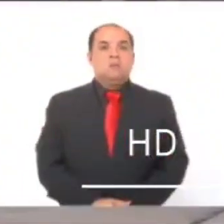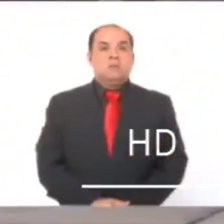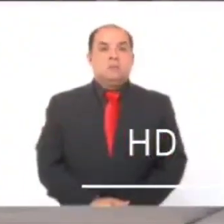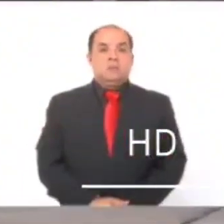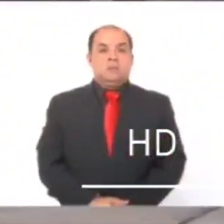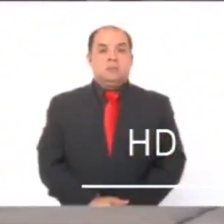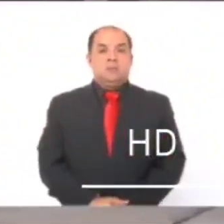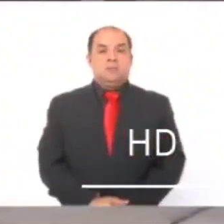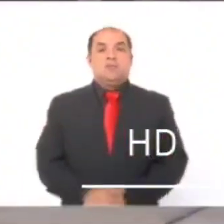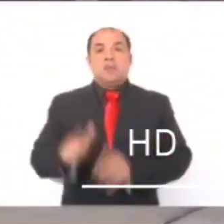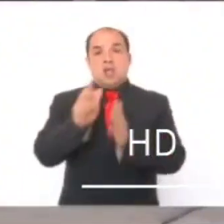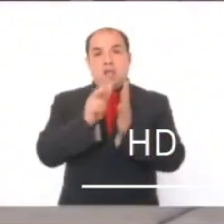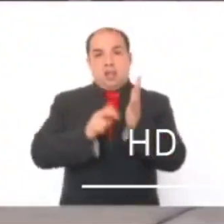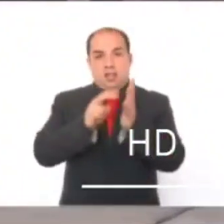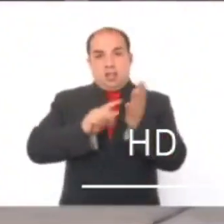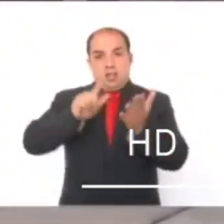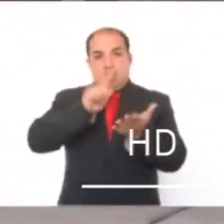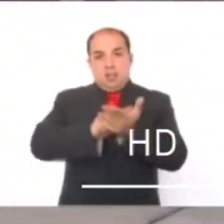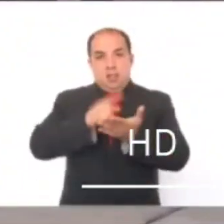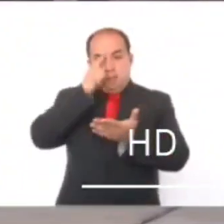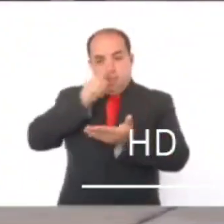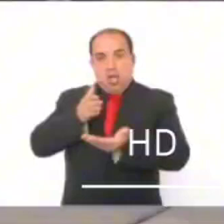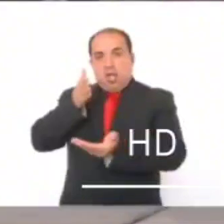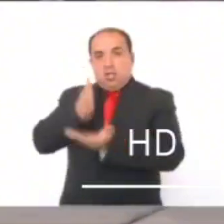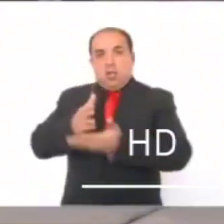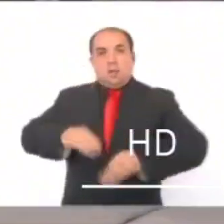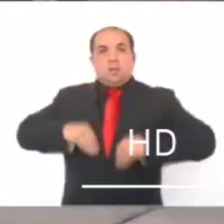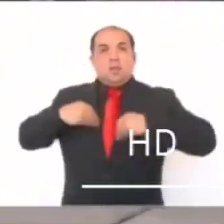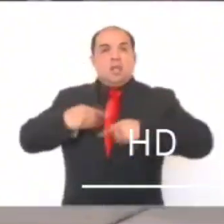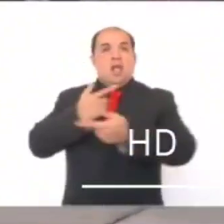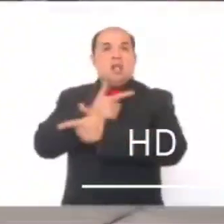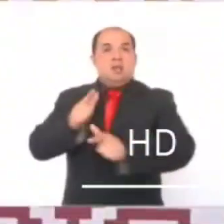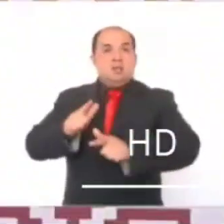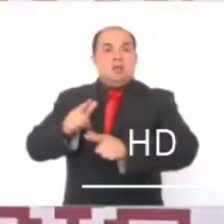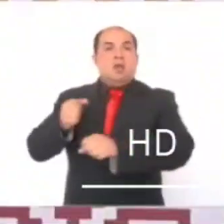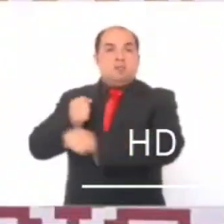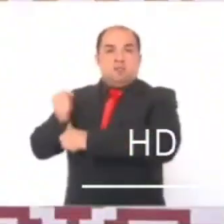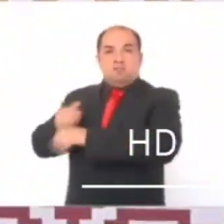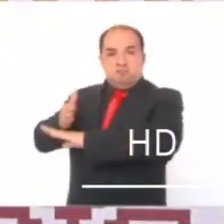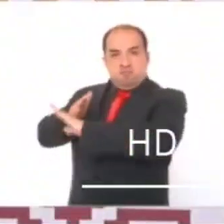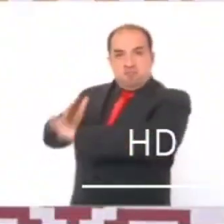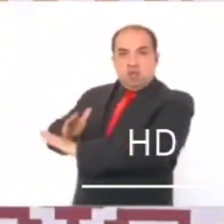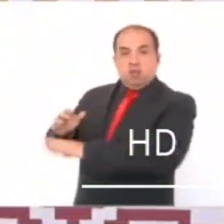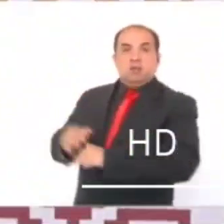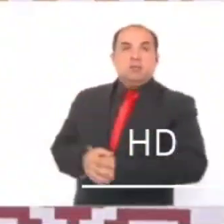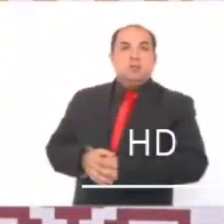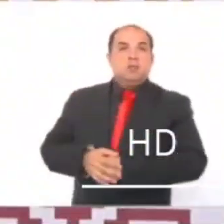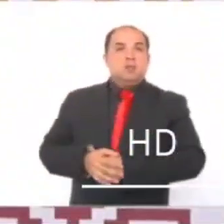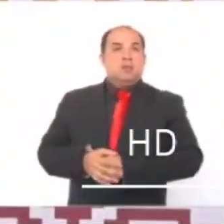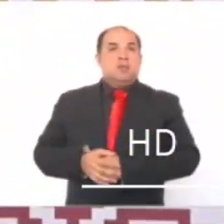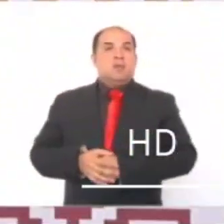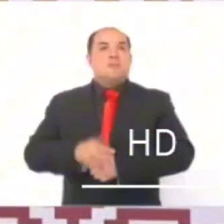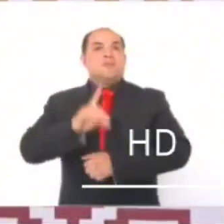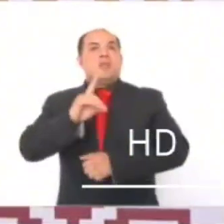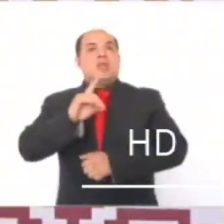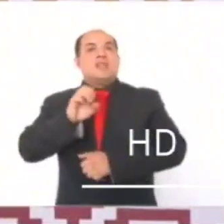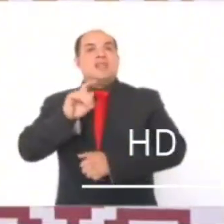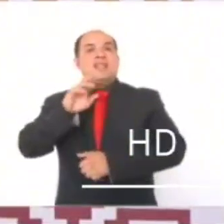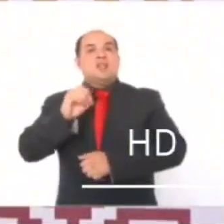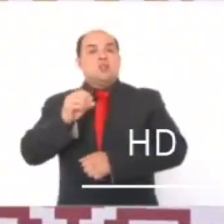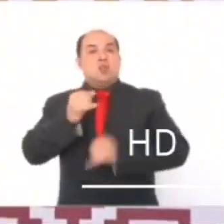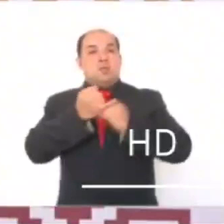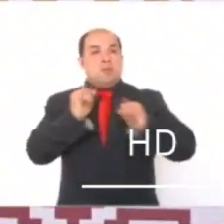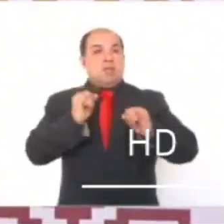Se reformó la ley de acceso de las mujeres a una vida libre de violencia, un delito autónomo. ¿Quién iba a